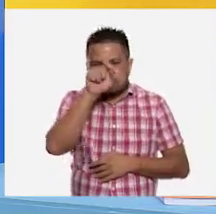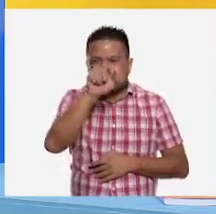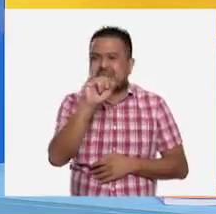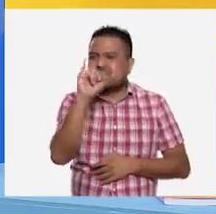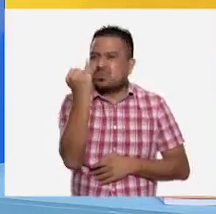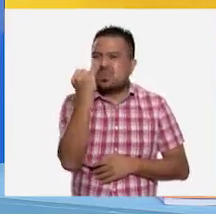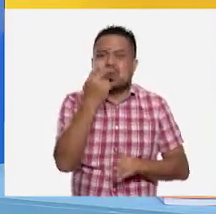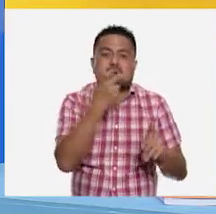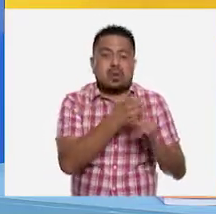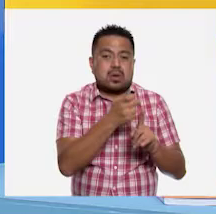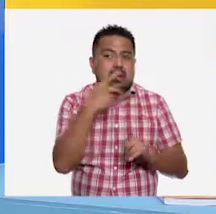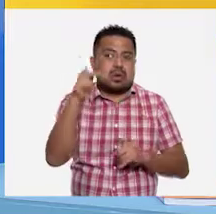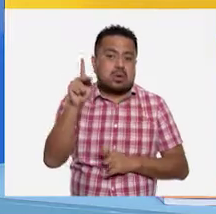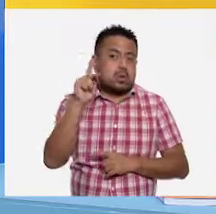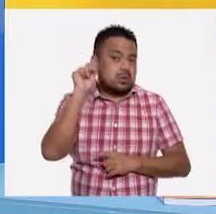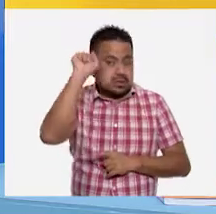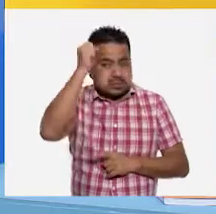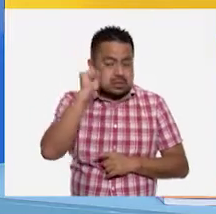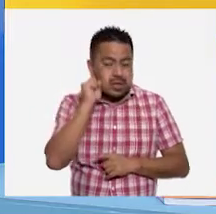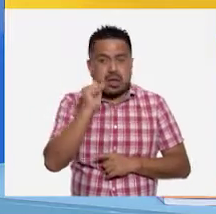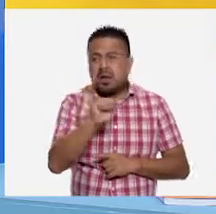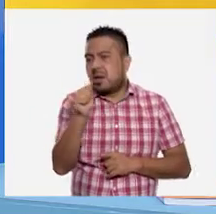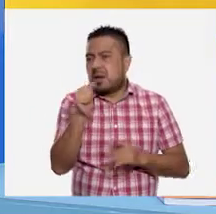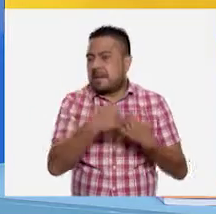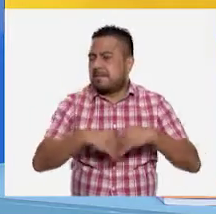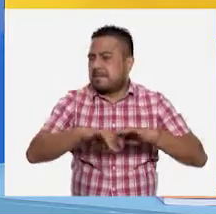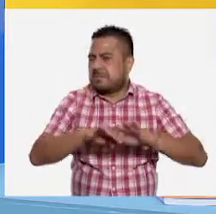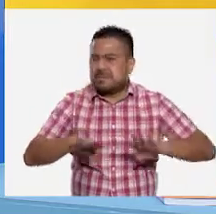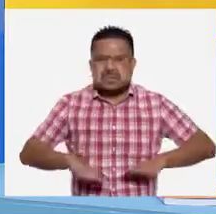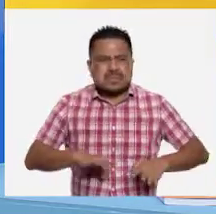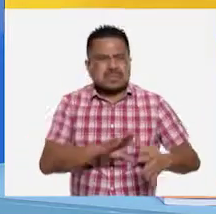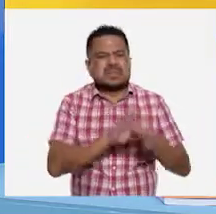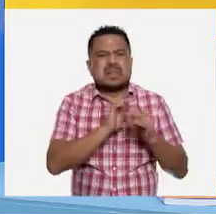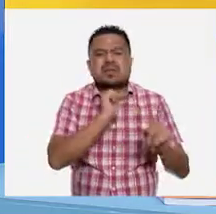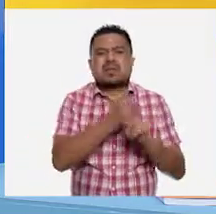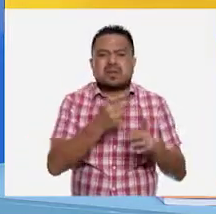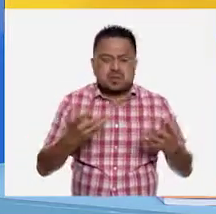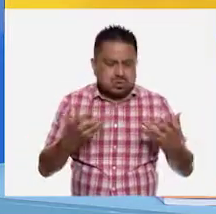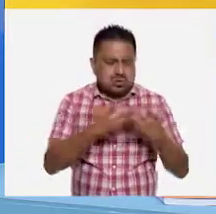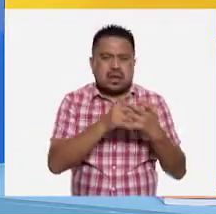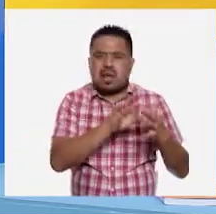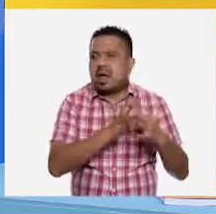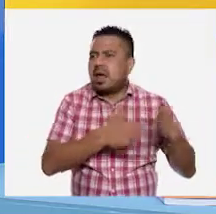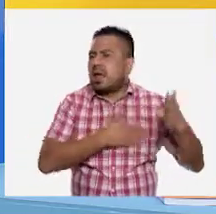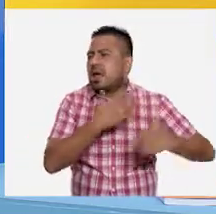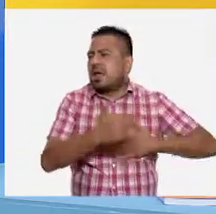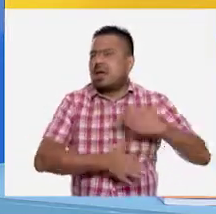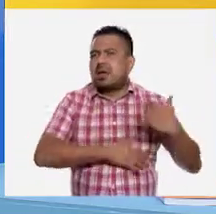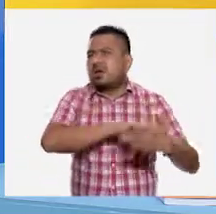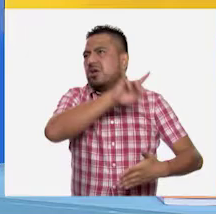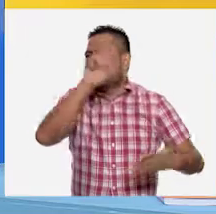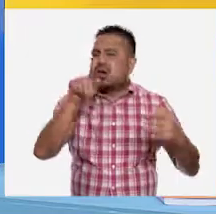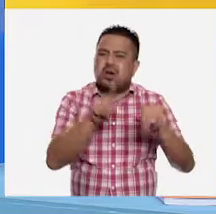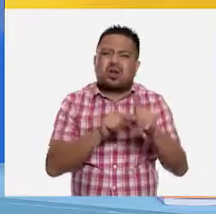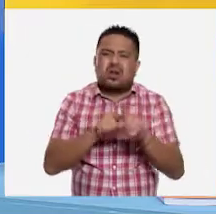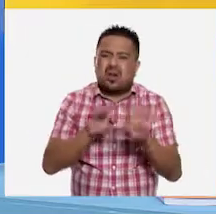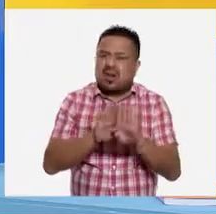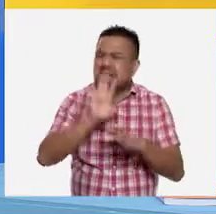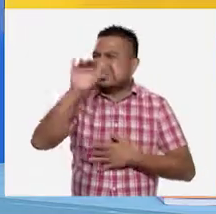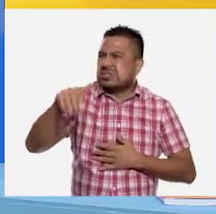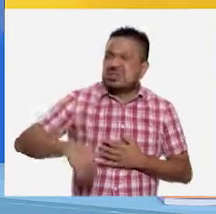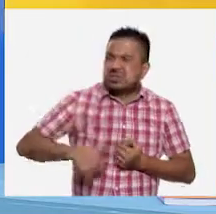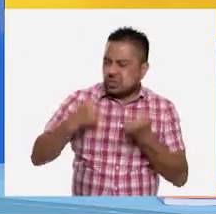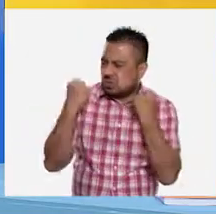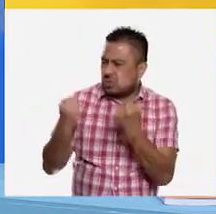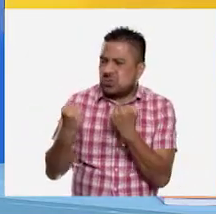sus inicios en Guamúchil, Sinaloa, y una de sus principales características es que combinan lo alegre y lo pintoresco con lo trágico y duro